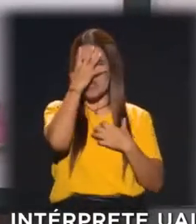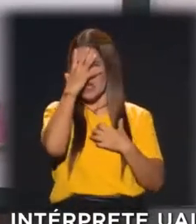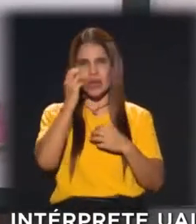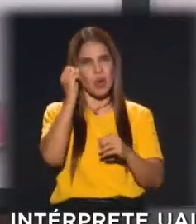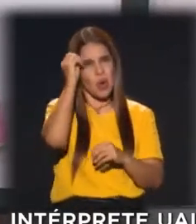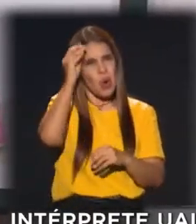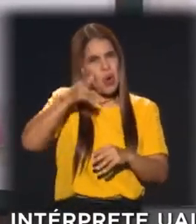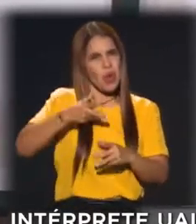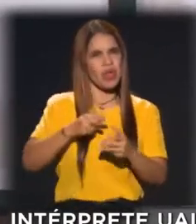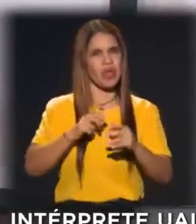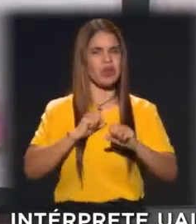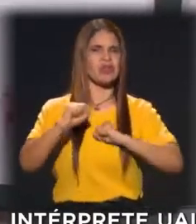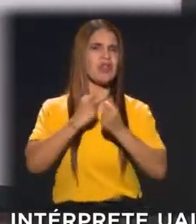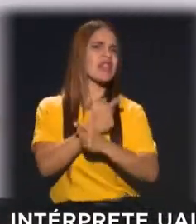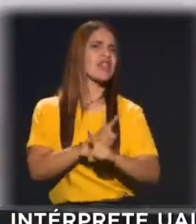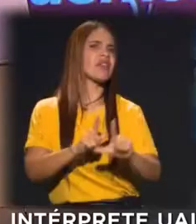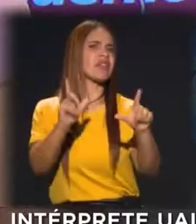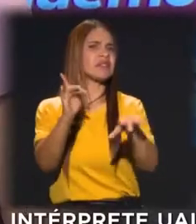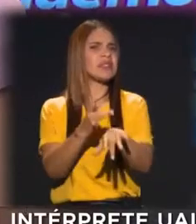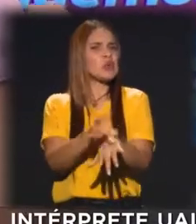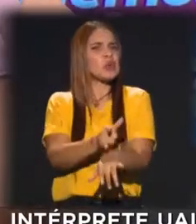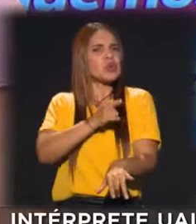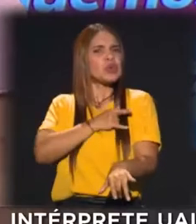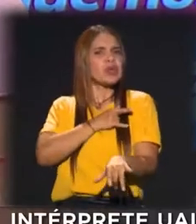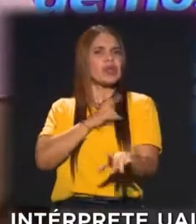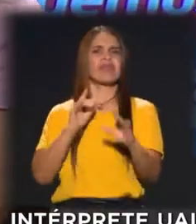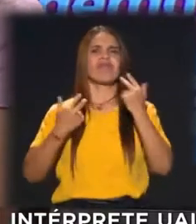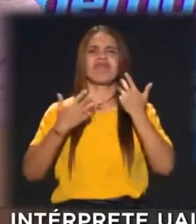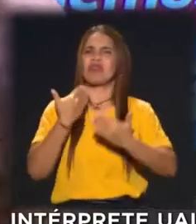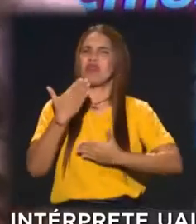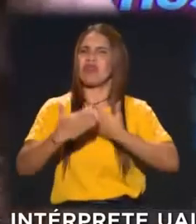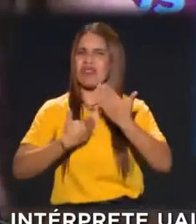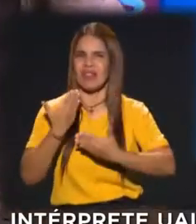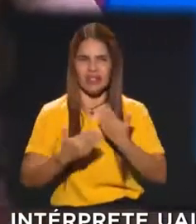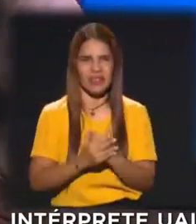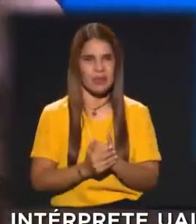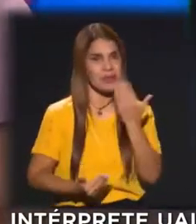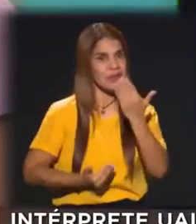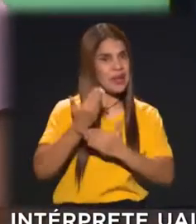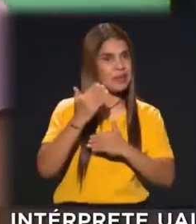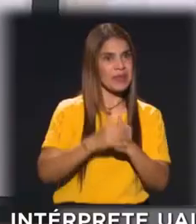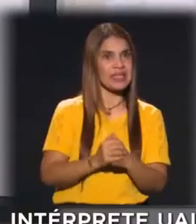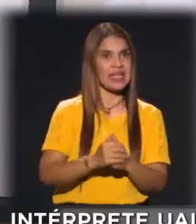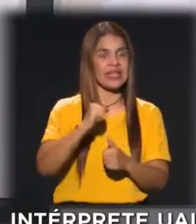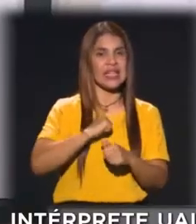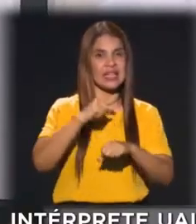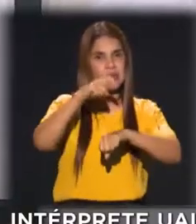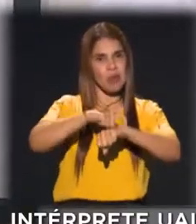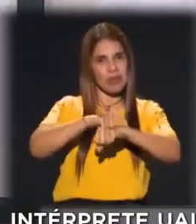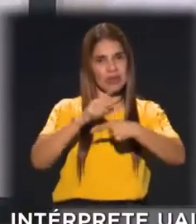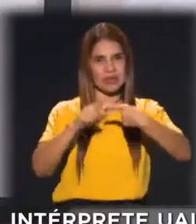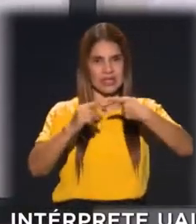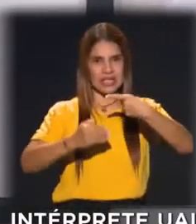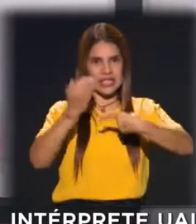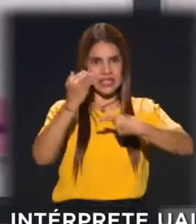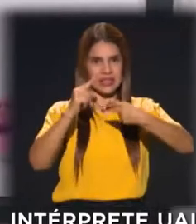eso es lúdico, para que genere ese disgusto. Como sintamos la música. Como sintamos la el ritmo. Así que vamos a empezar porque tiene tres momentos: